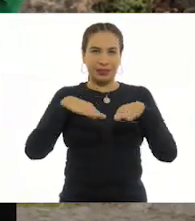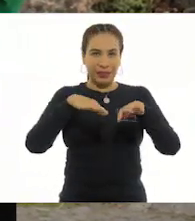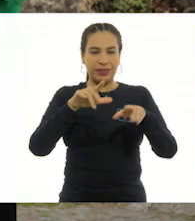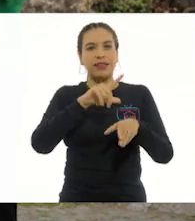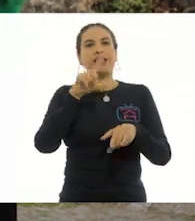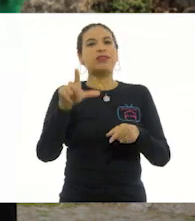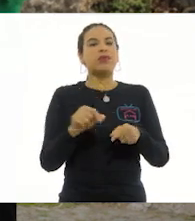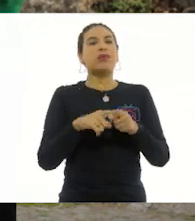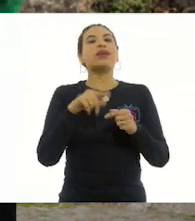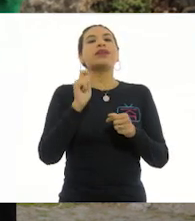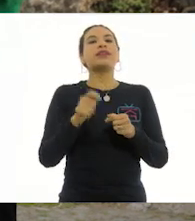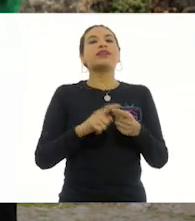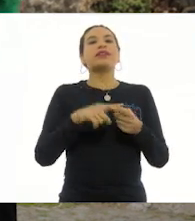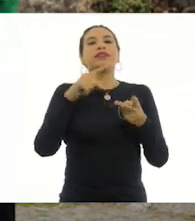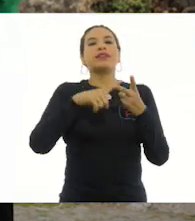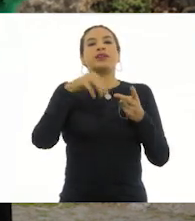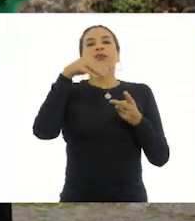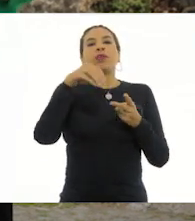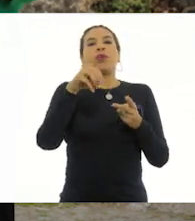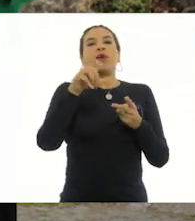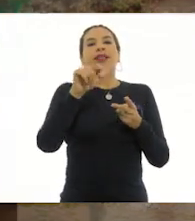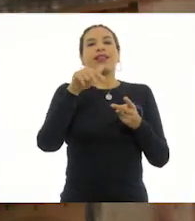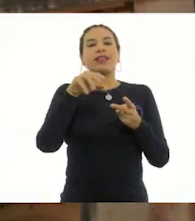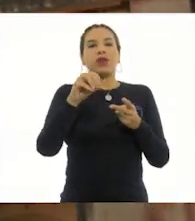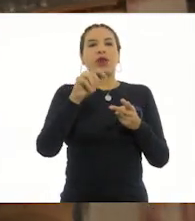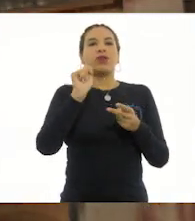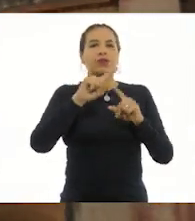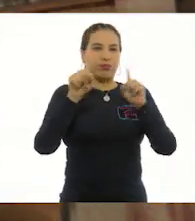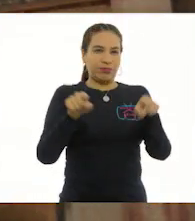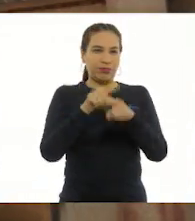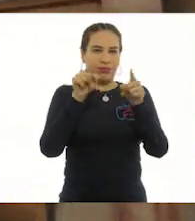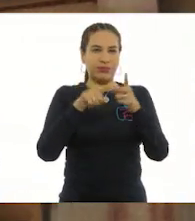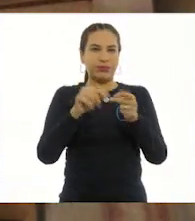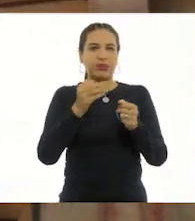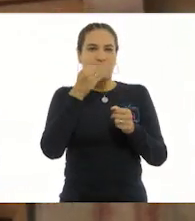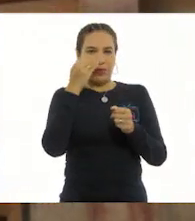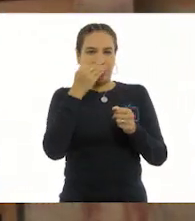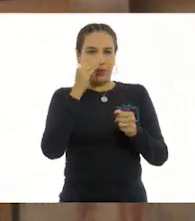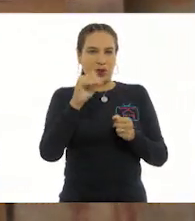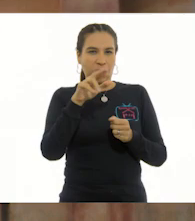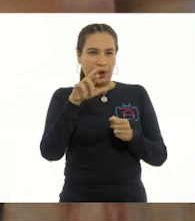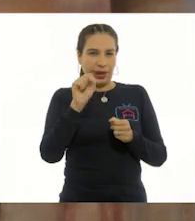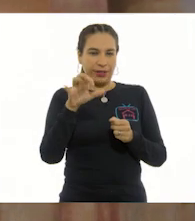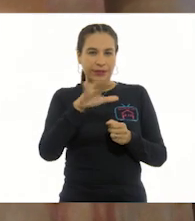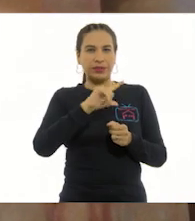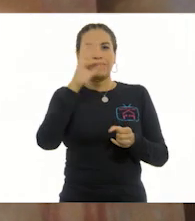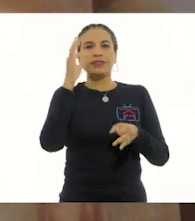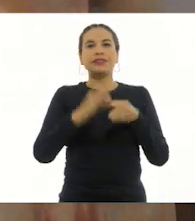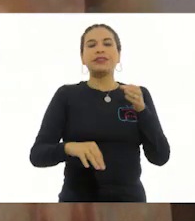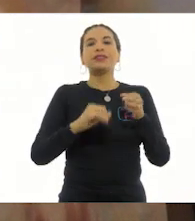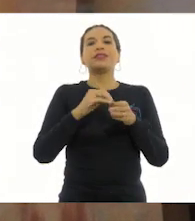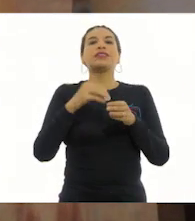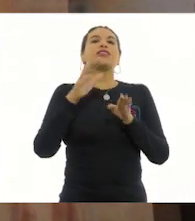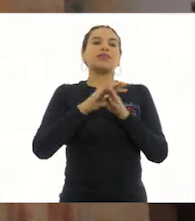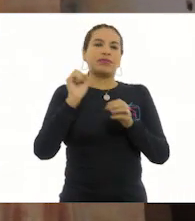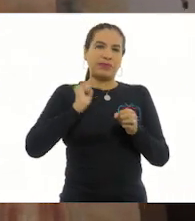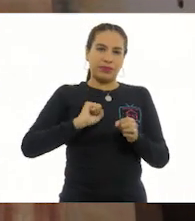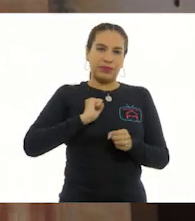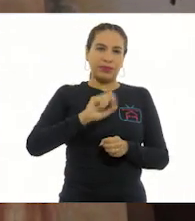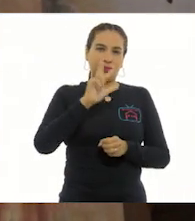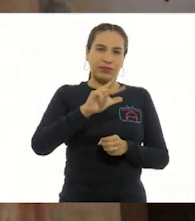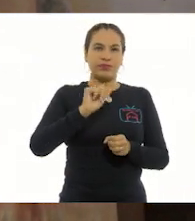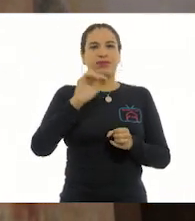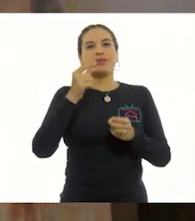Hacienda Molino de Trigo, de ahí viene lo de Molino de Flores. Claro, por eso lo de Molino. Y termina a fines del siglo XVIII, principios del siglo